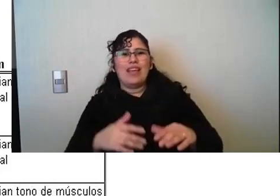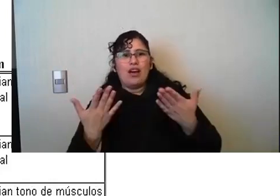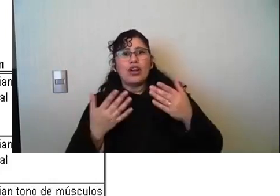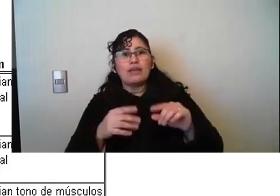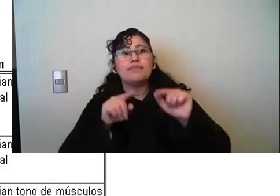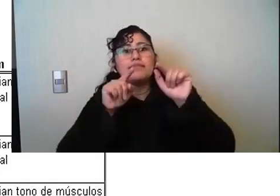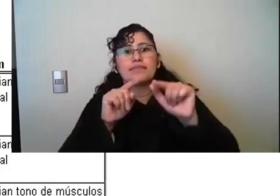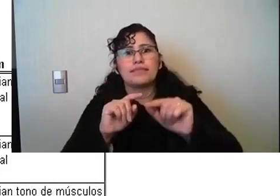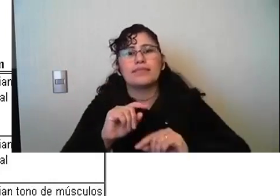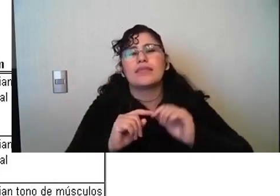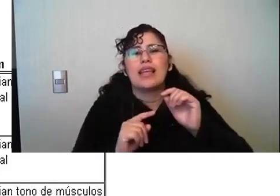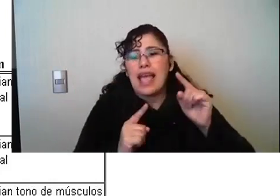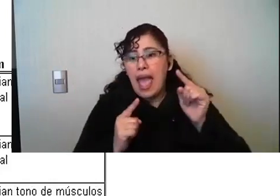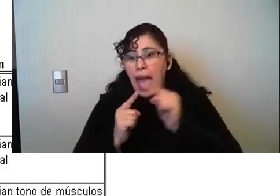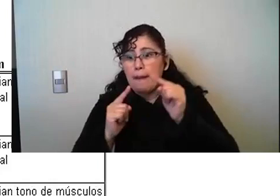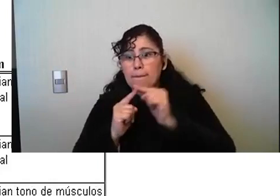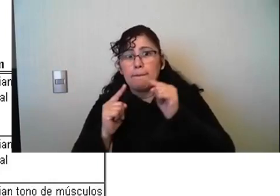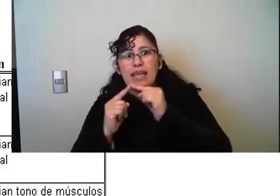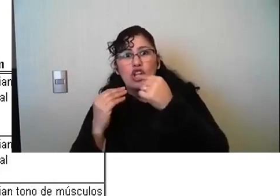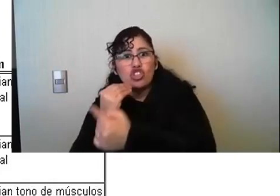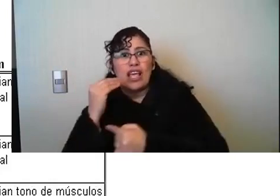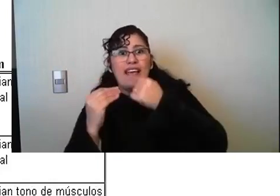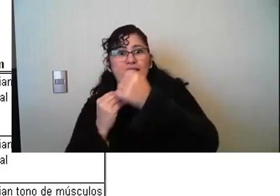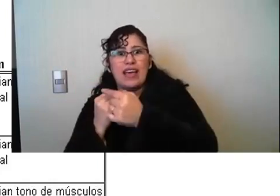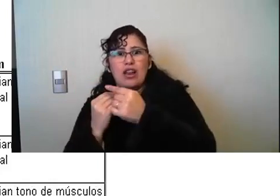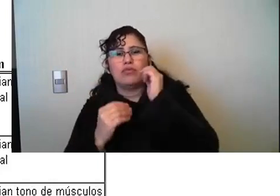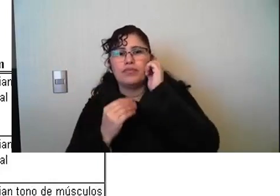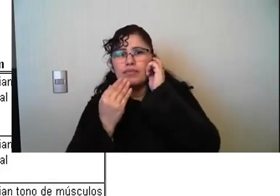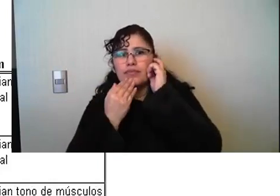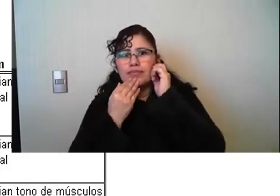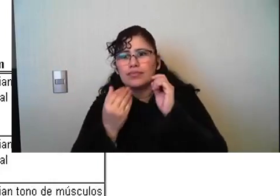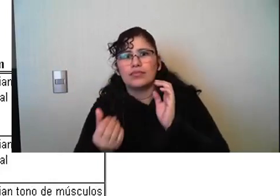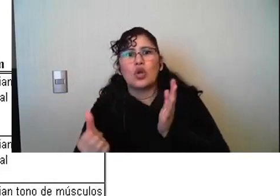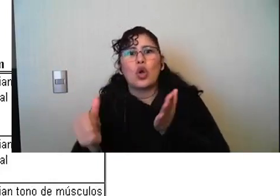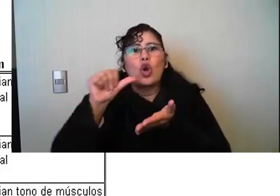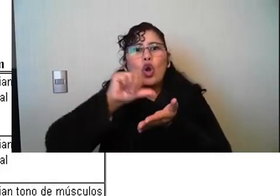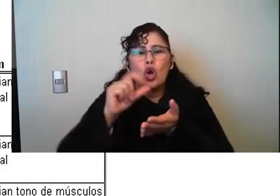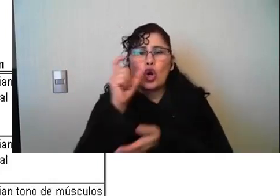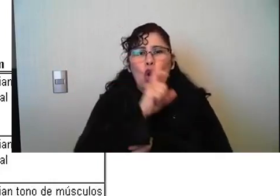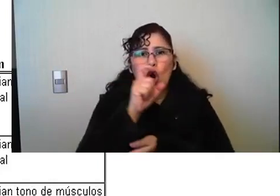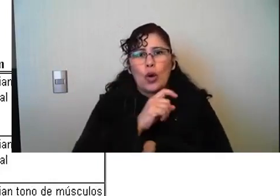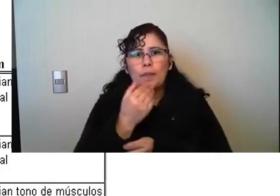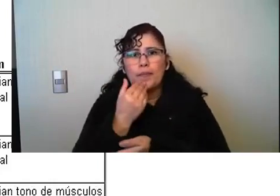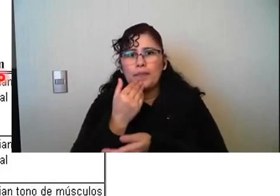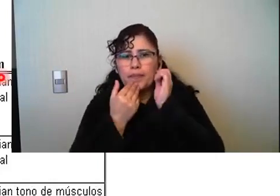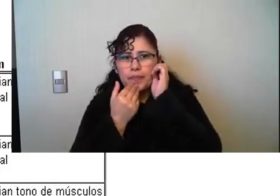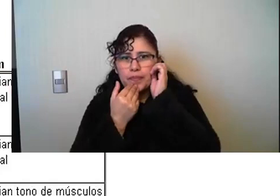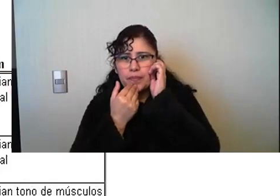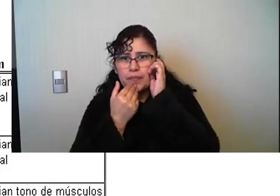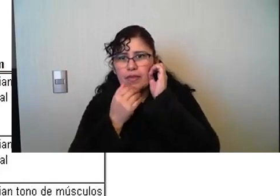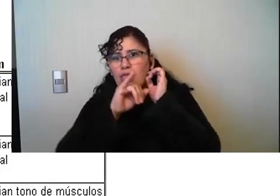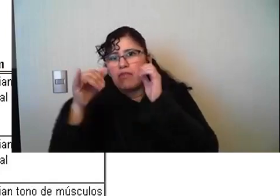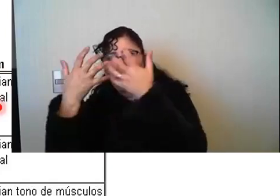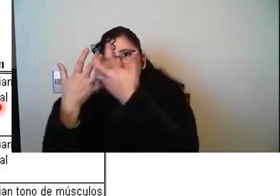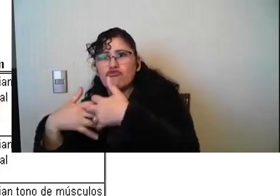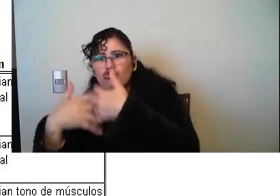espinocerebelo. Globoso emboliforme rubral, núcleo rojo. ¿Sí? Y ahí está la función. Influencia en